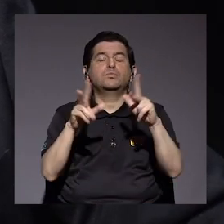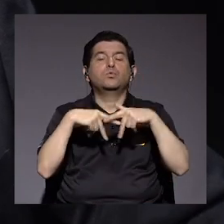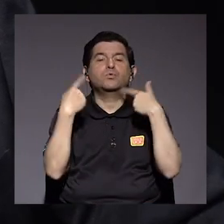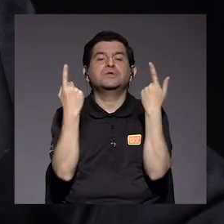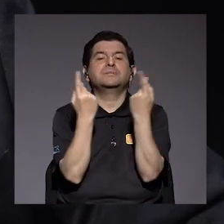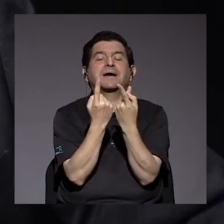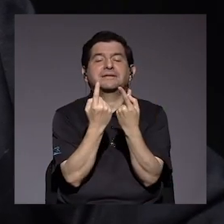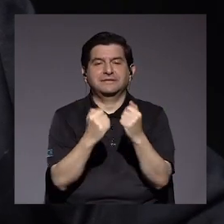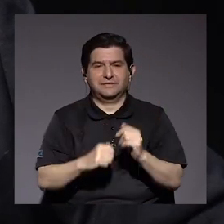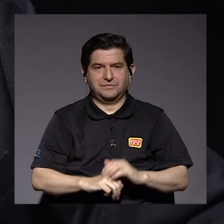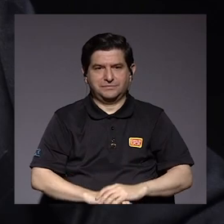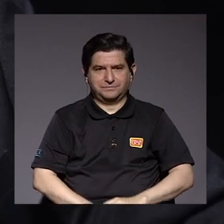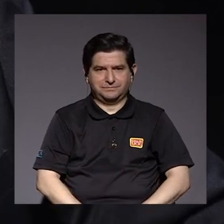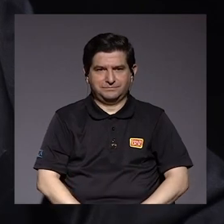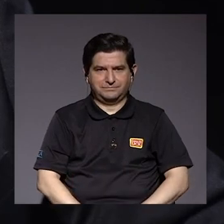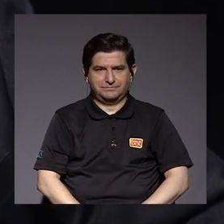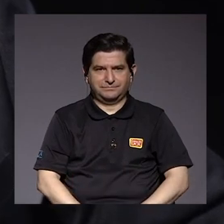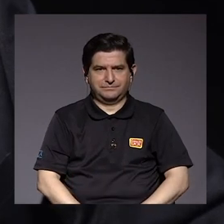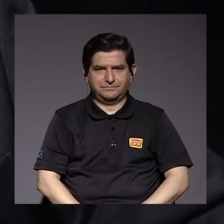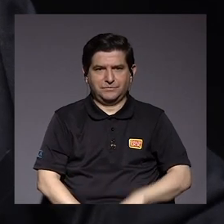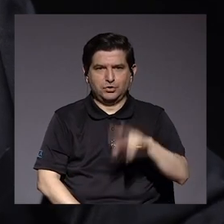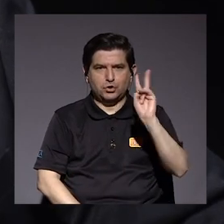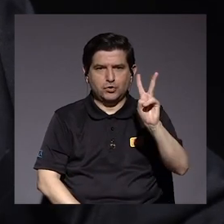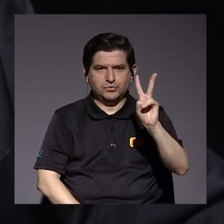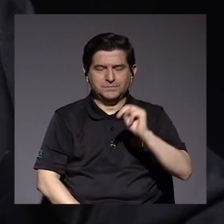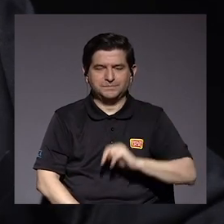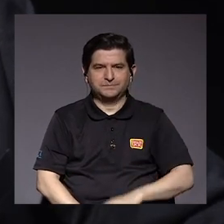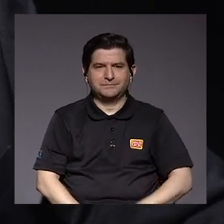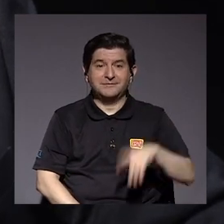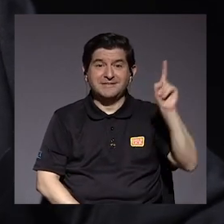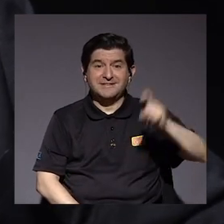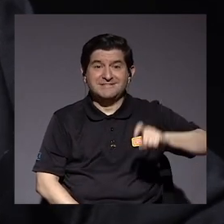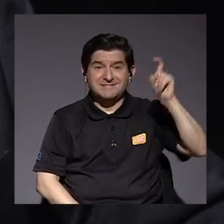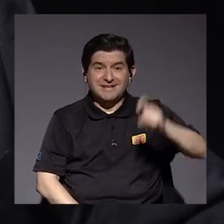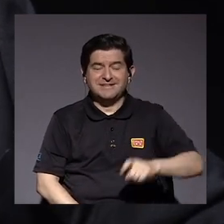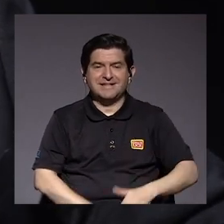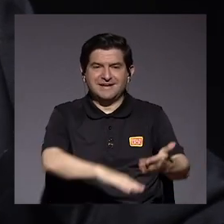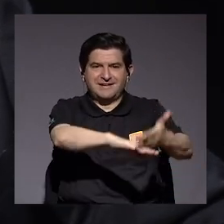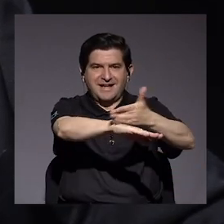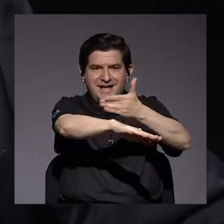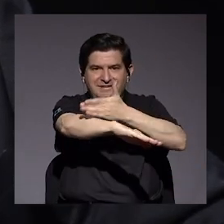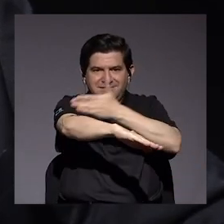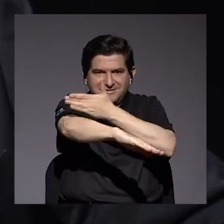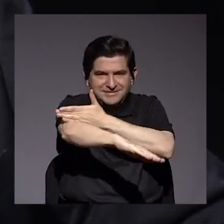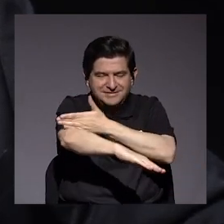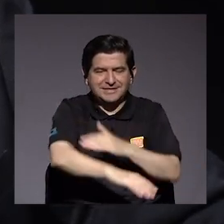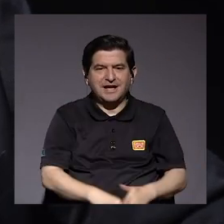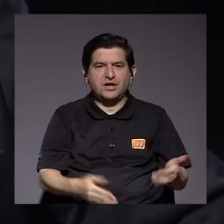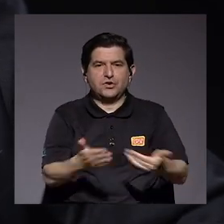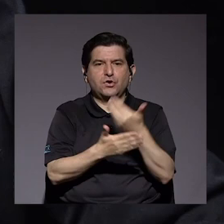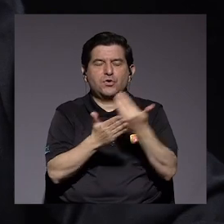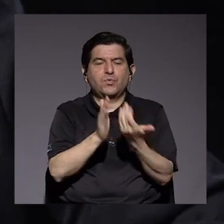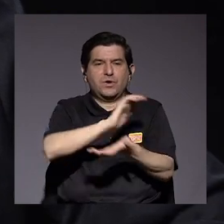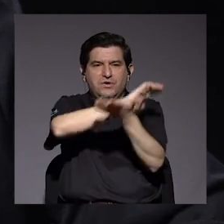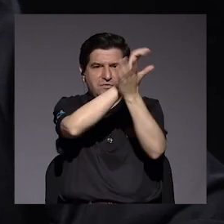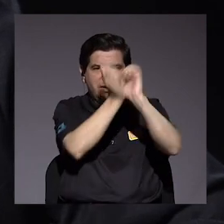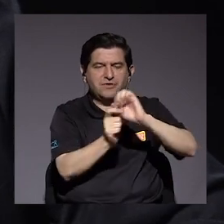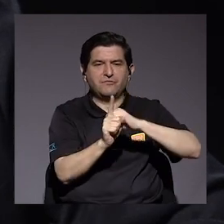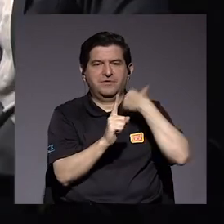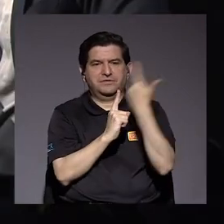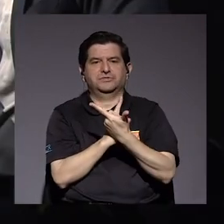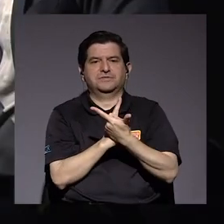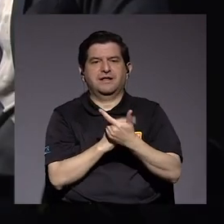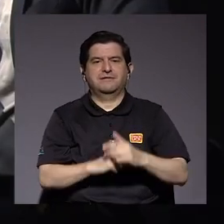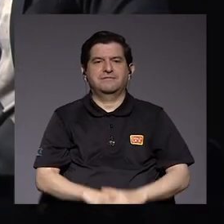multipartidaria mente y dos necesitamos avanzar hacia una nueva reforma